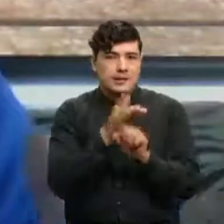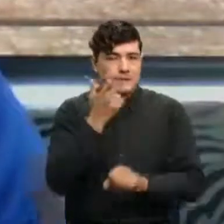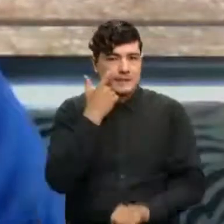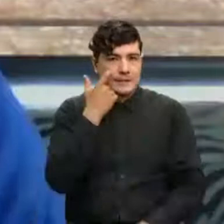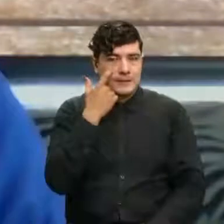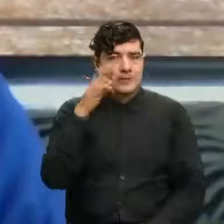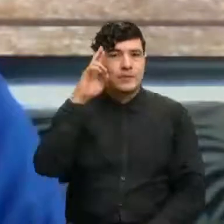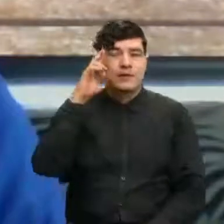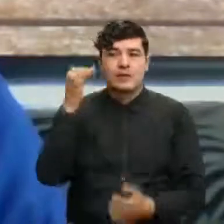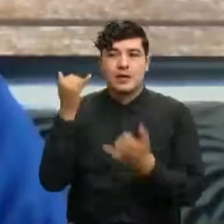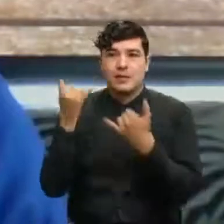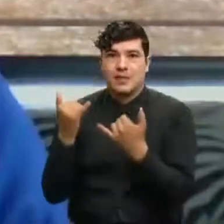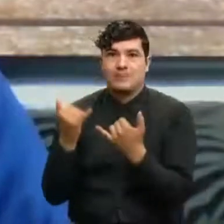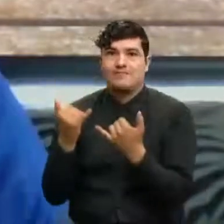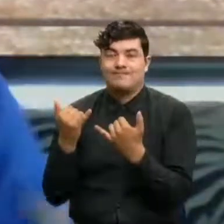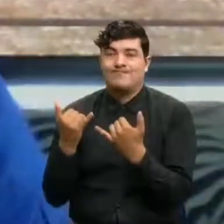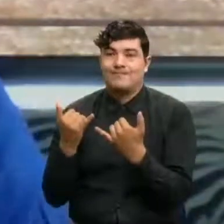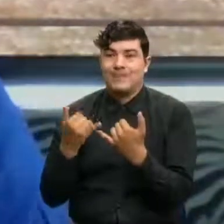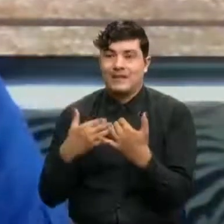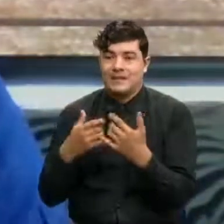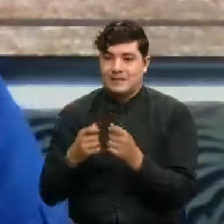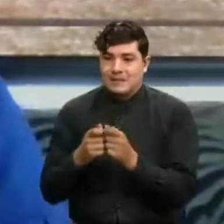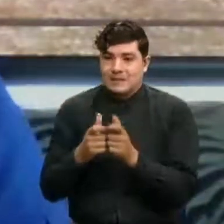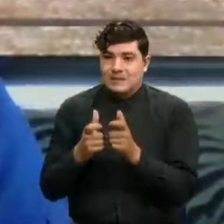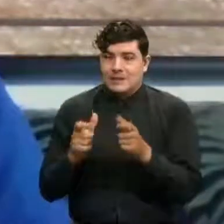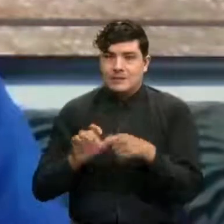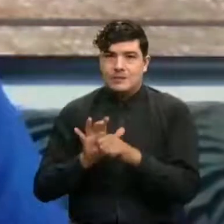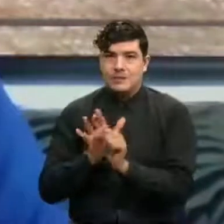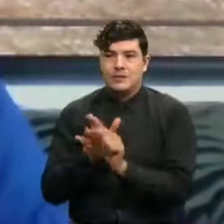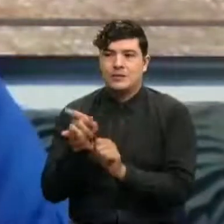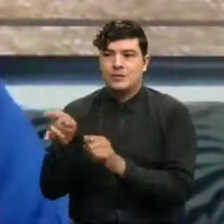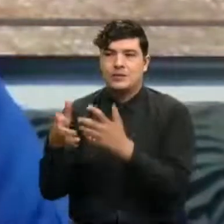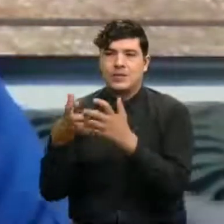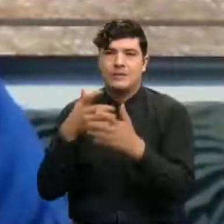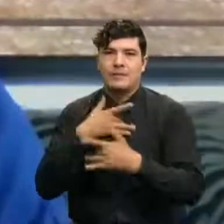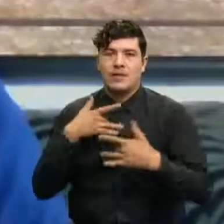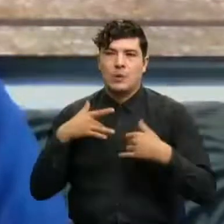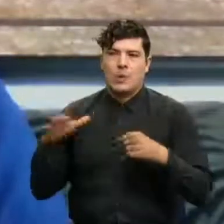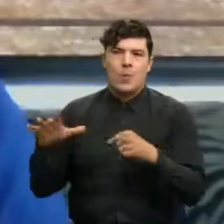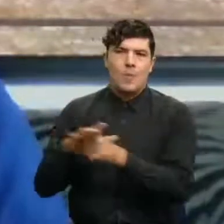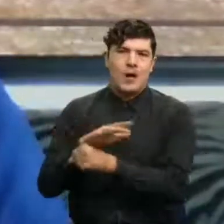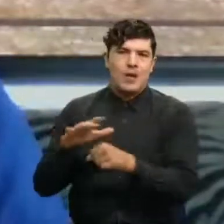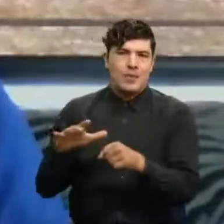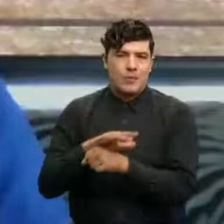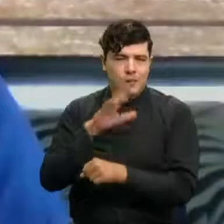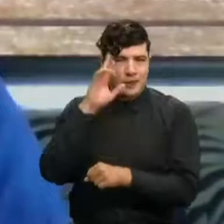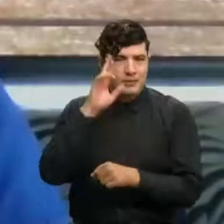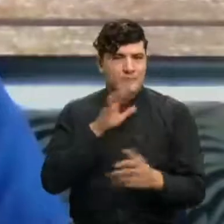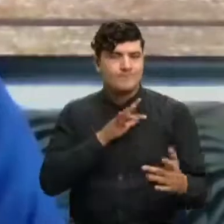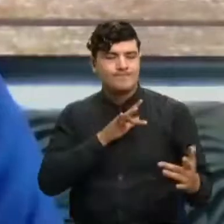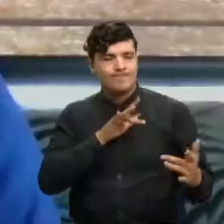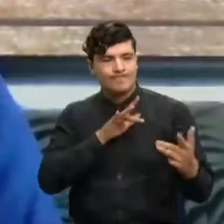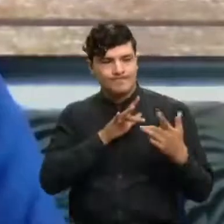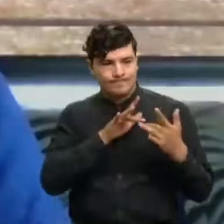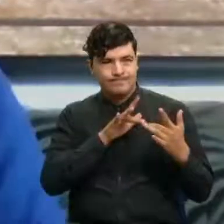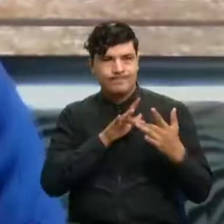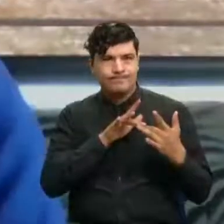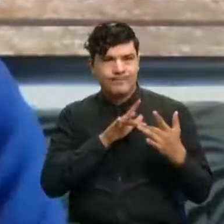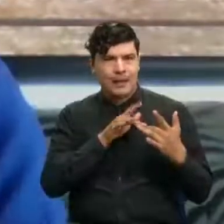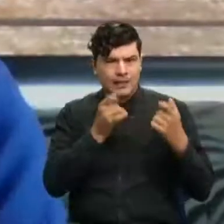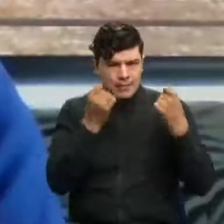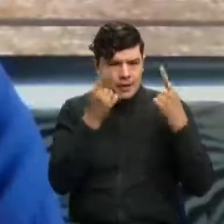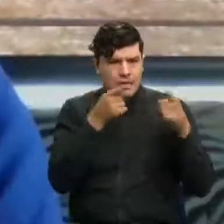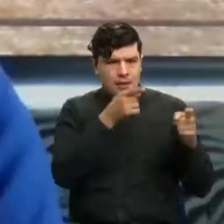es saturando el sistema. Entonces debemos ser empáticos, debemos ponernos en el lugar de los demás, pero no se olviden